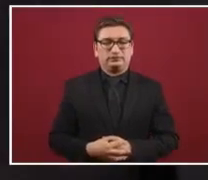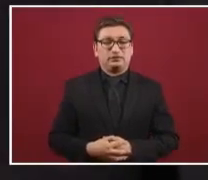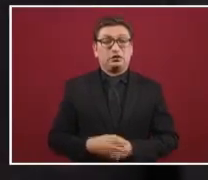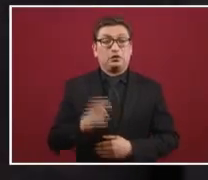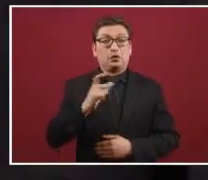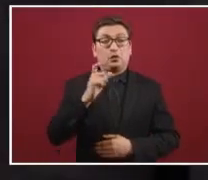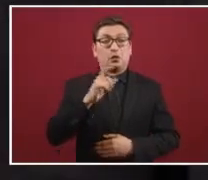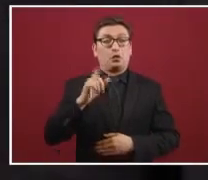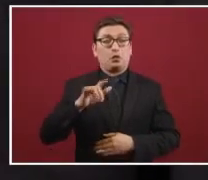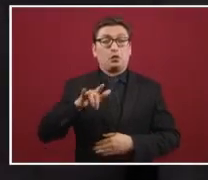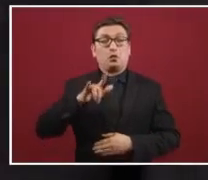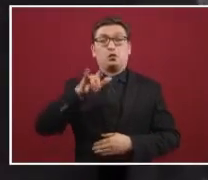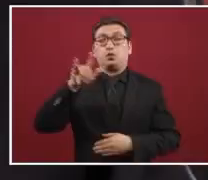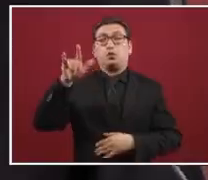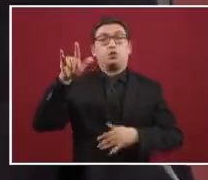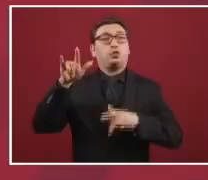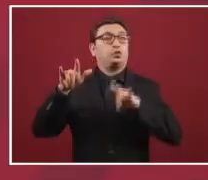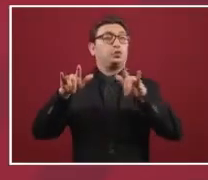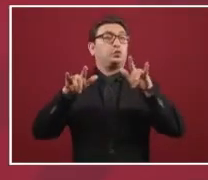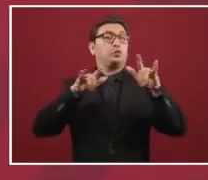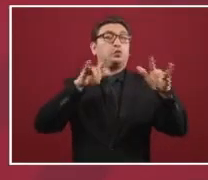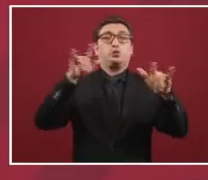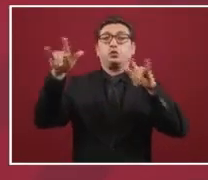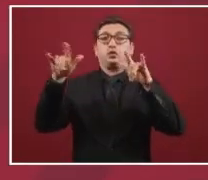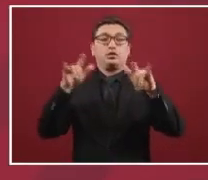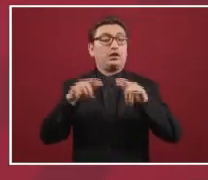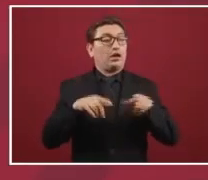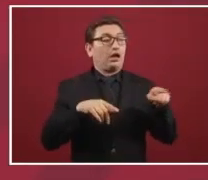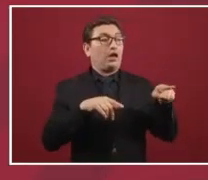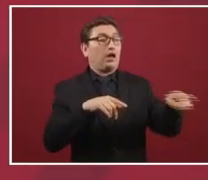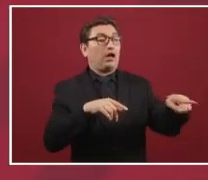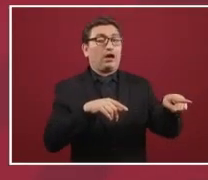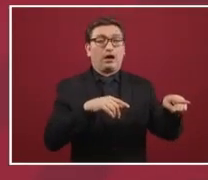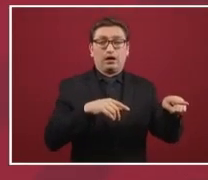aérea y que no podían funcionar al mismo tiempo